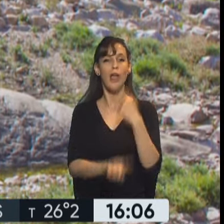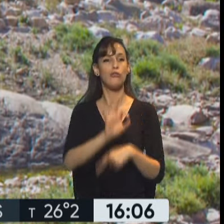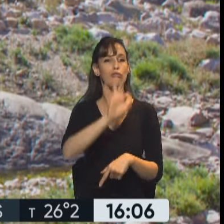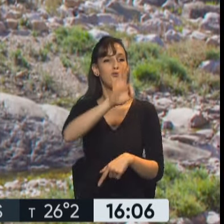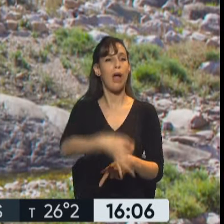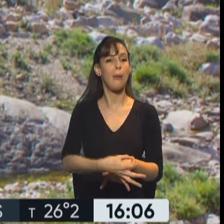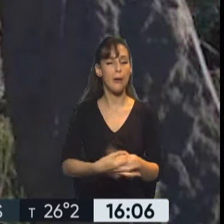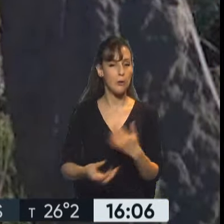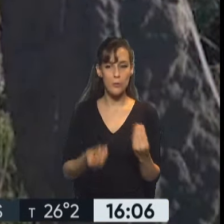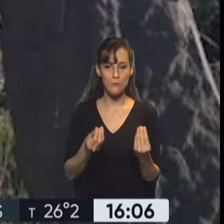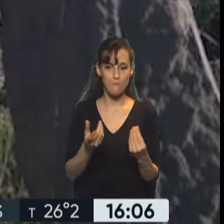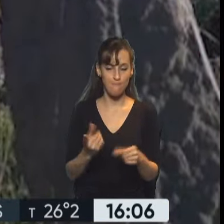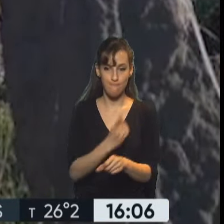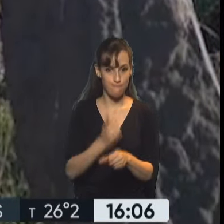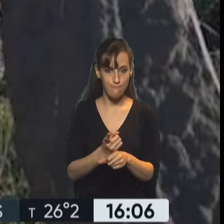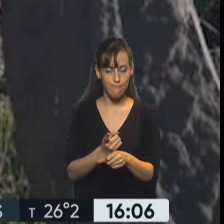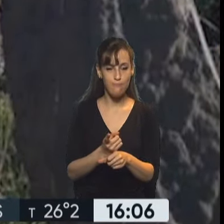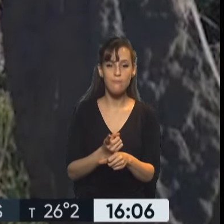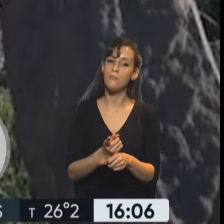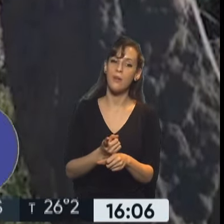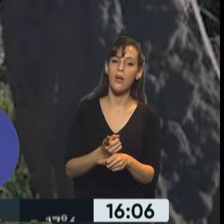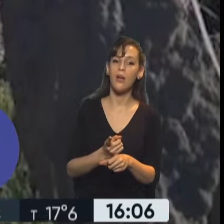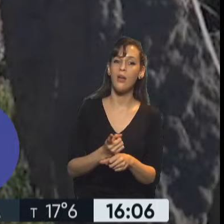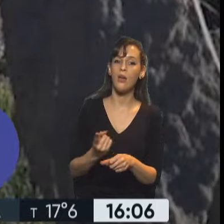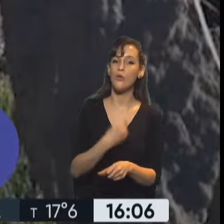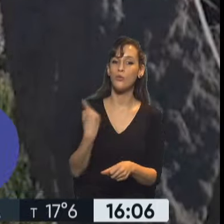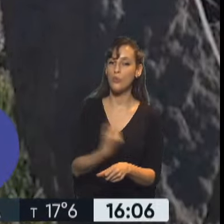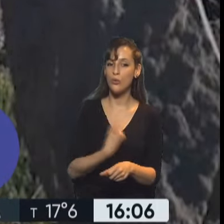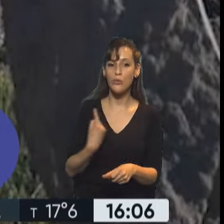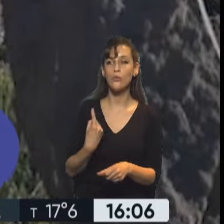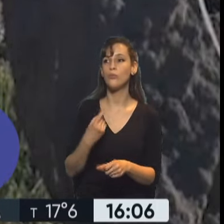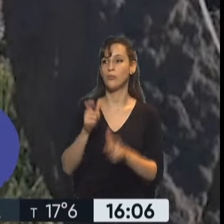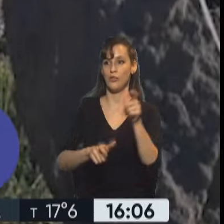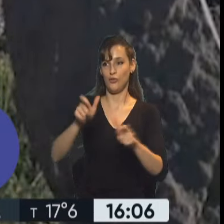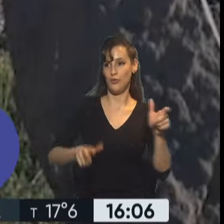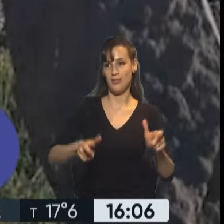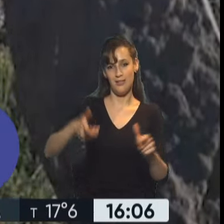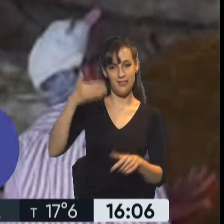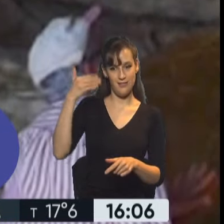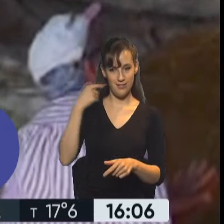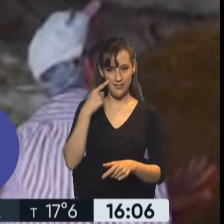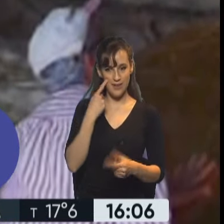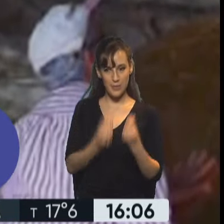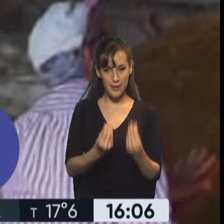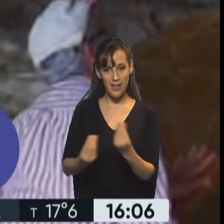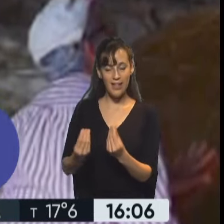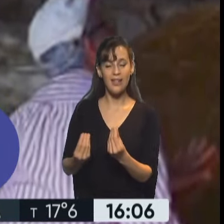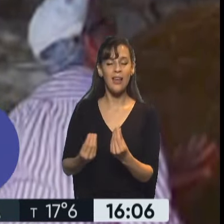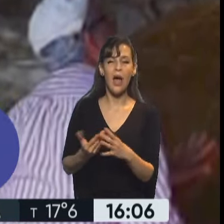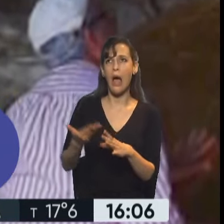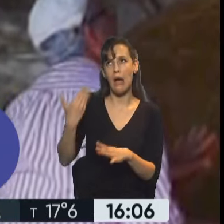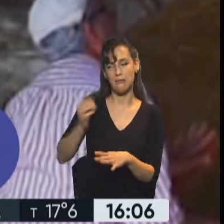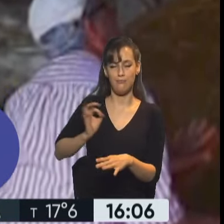occidentales. Evidentemente, para las sociedades originarias que vivieron en estos lugares por miles de